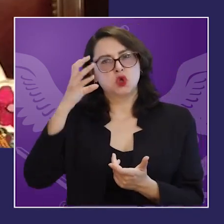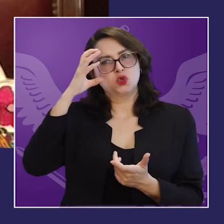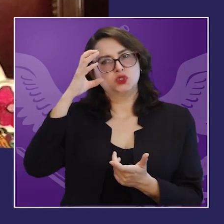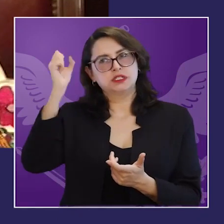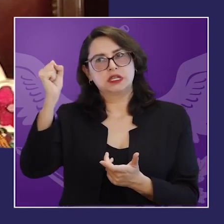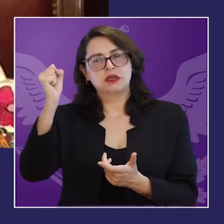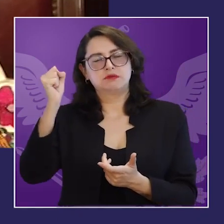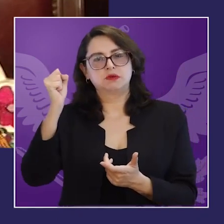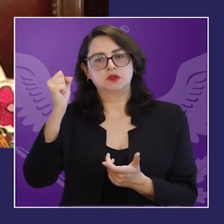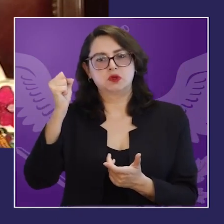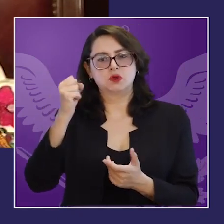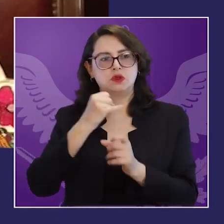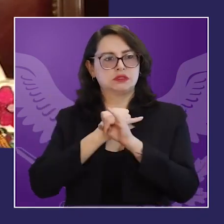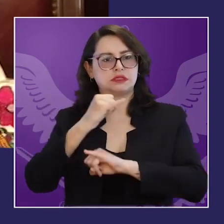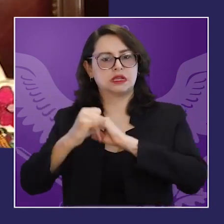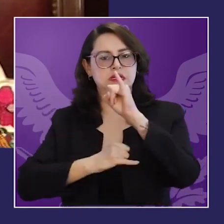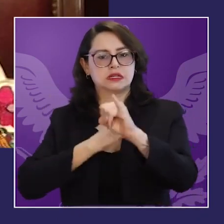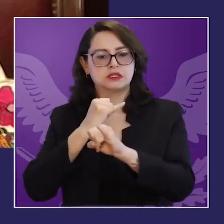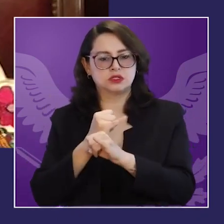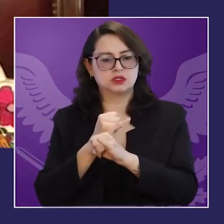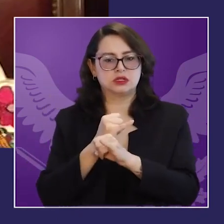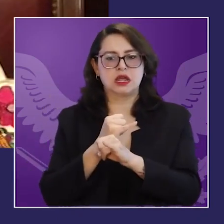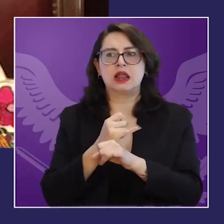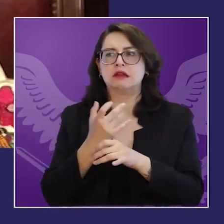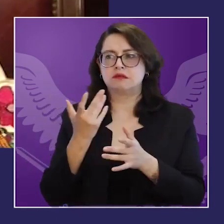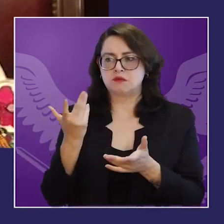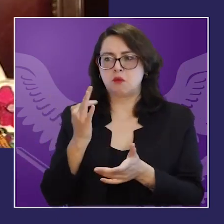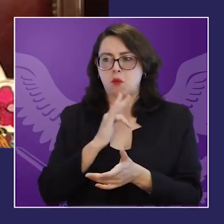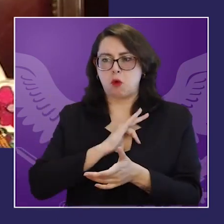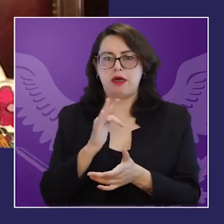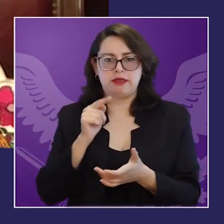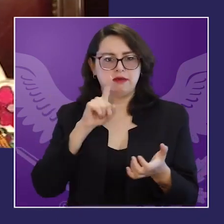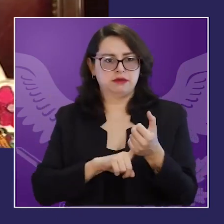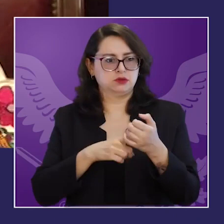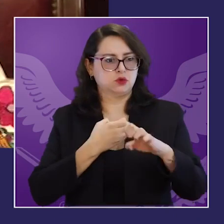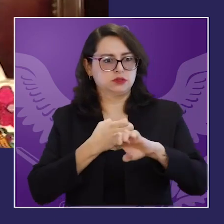conceptos de reparación integral a nivel internacional en jurisprudencia local y que puede servir a la hora